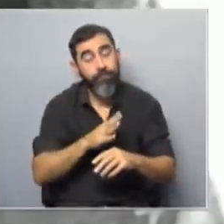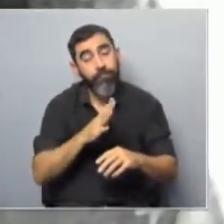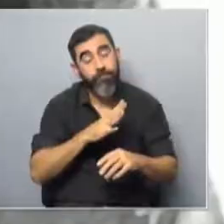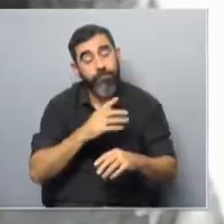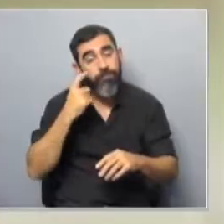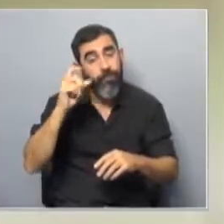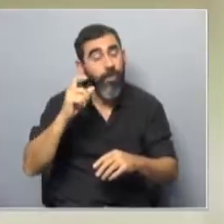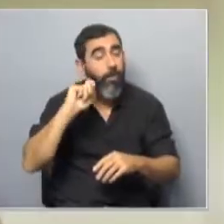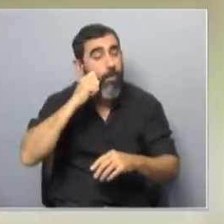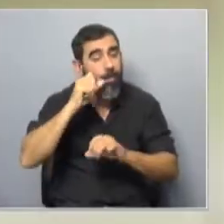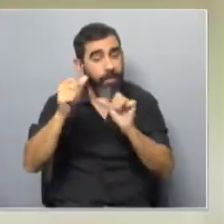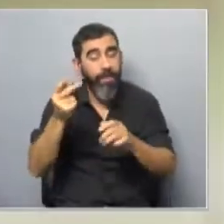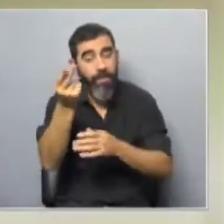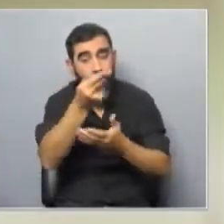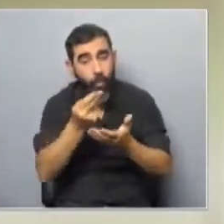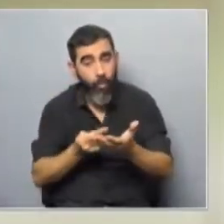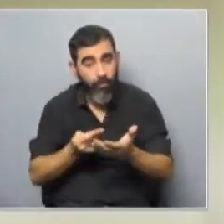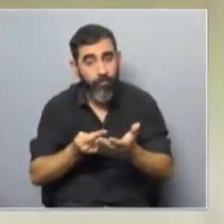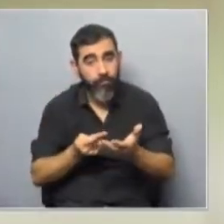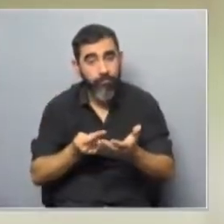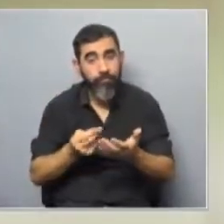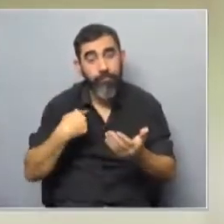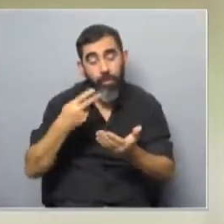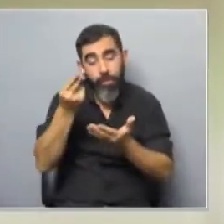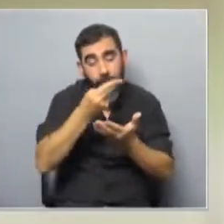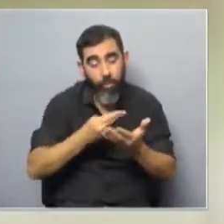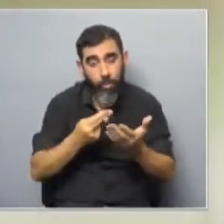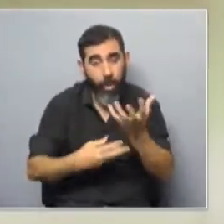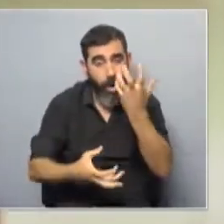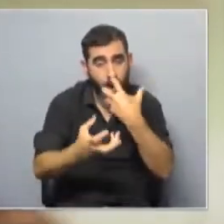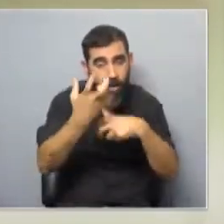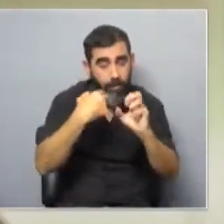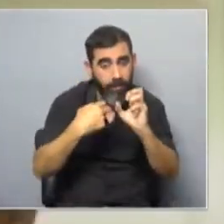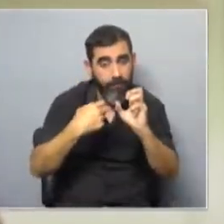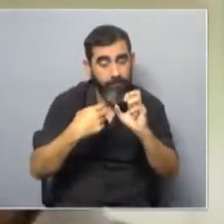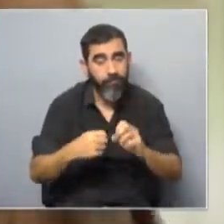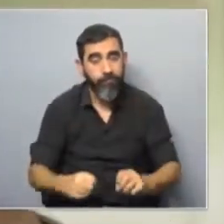que me gusta hacer, que es dibujar, y empecé a dibujar la fauna y a tratar de